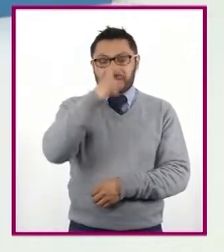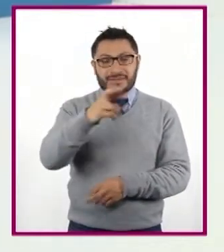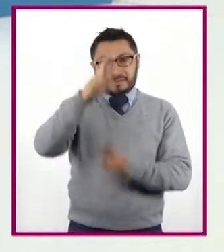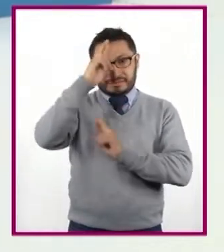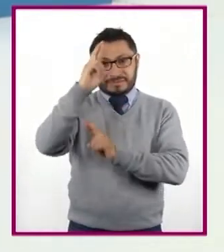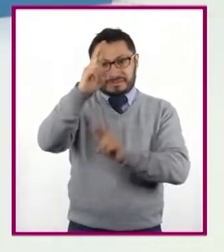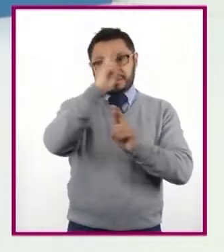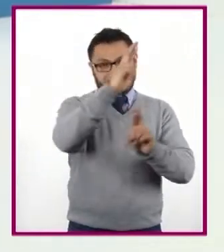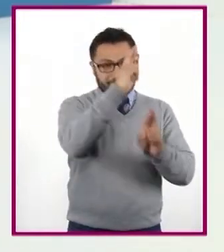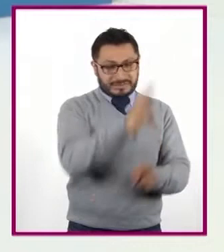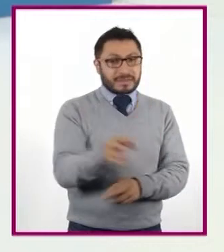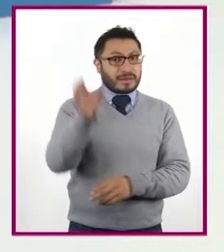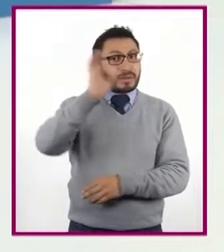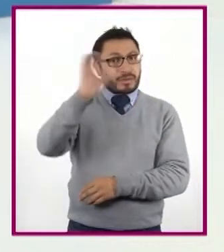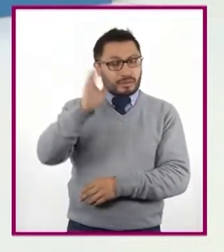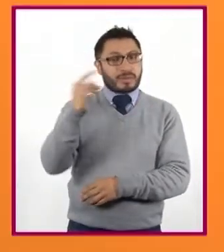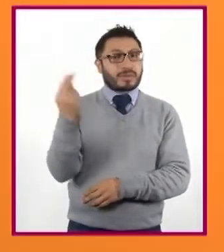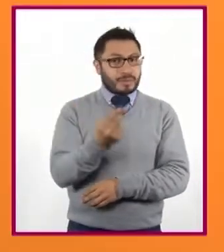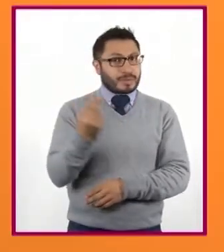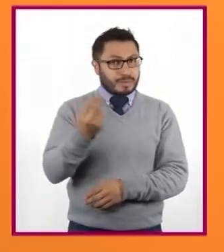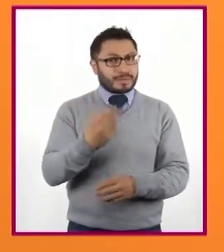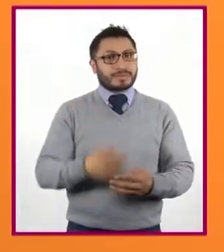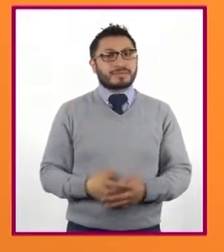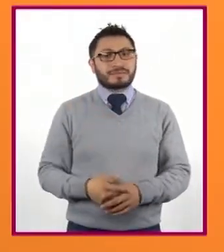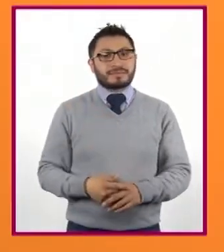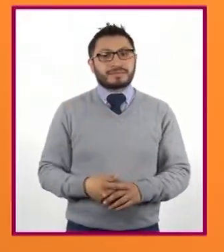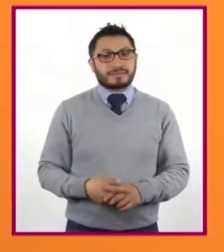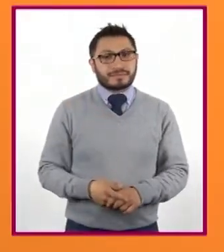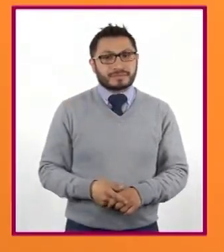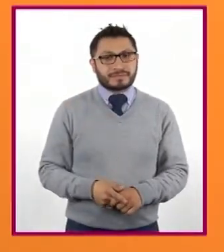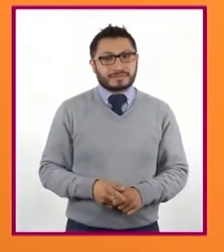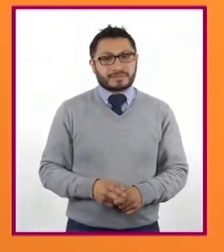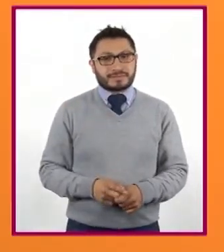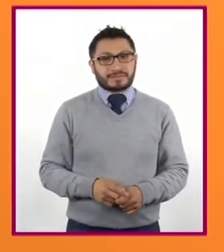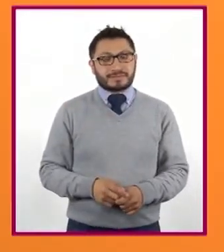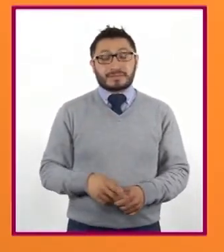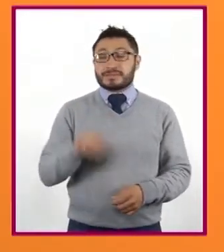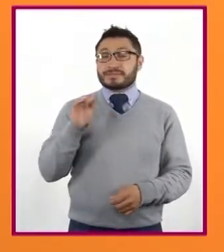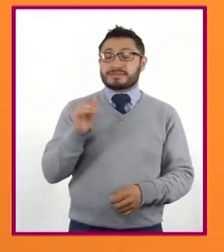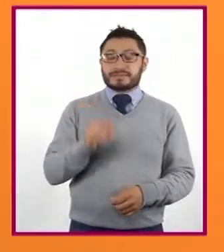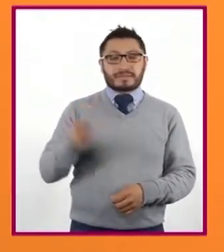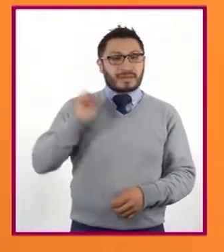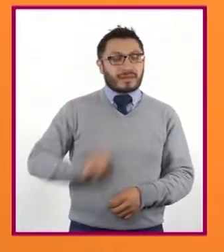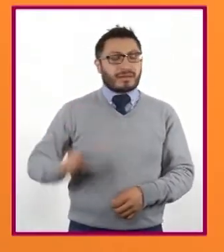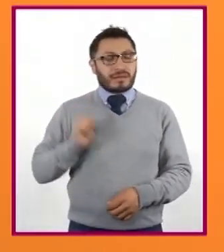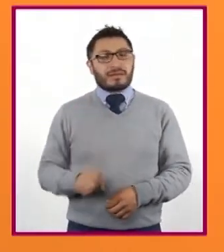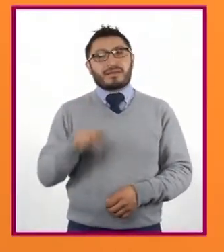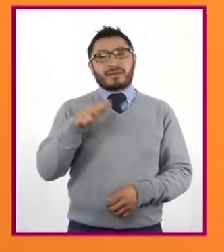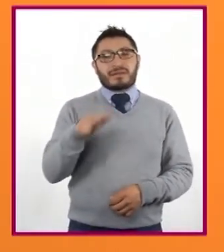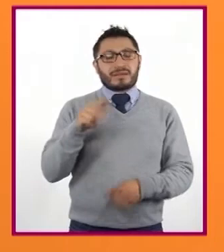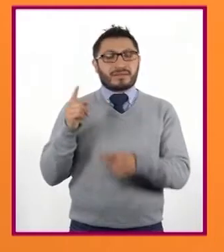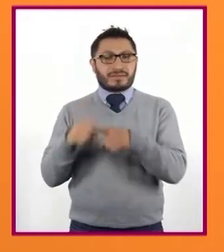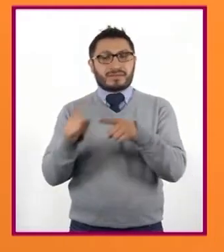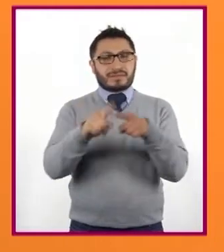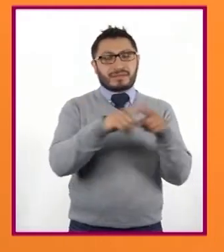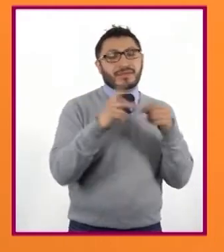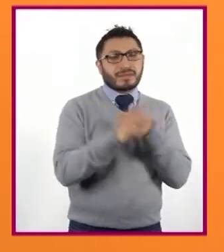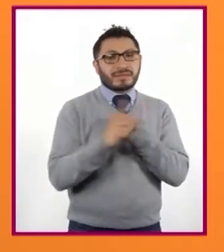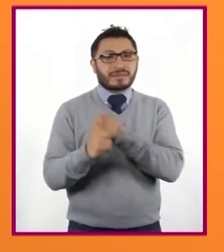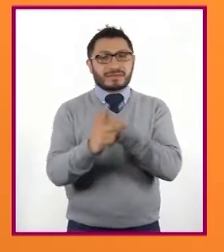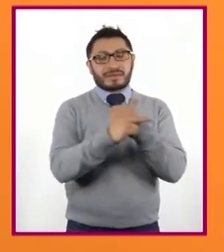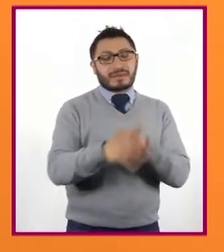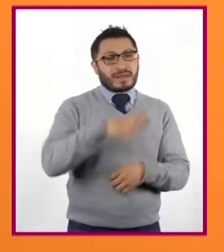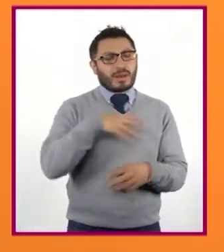respeten cuando sea necesario. Profesora, en el siglo XVIII en diferentes países se